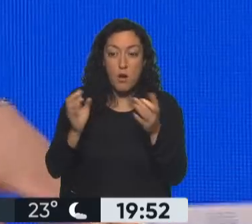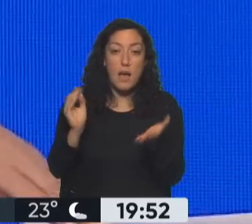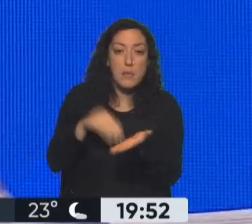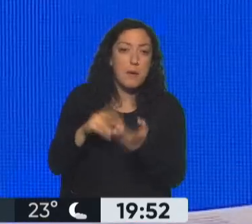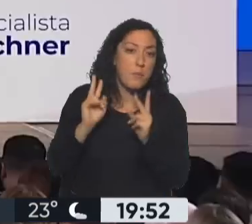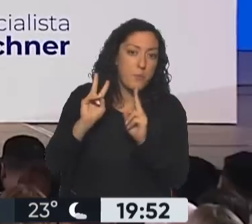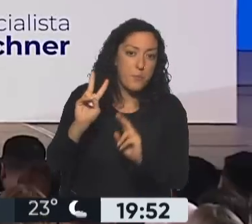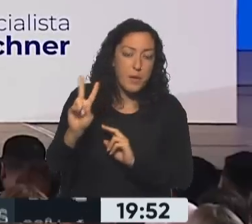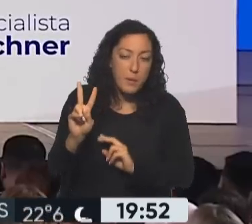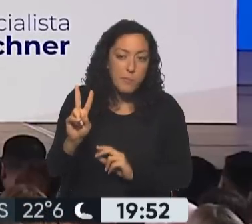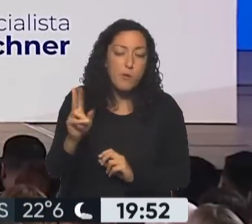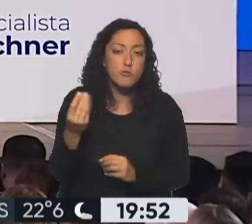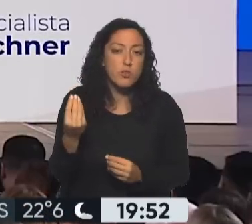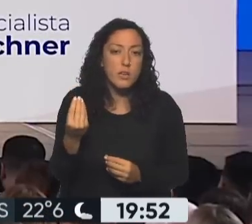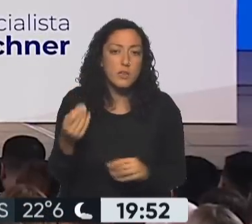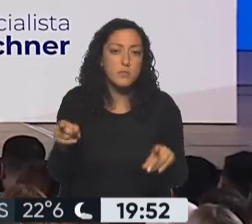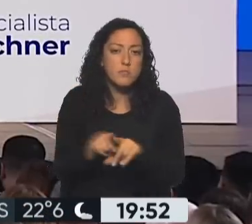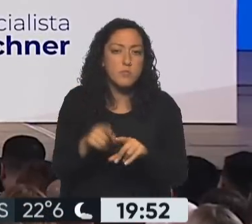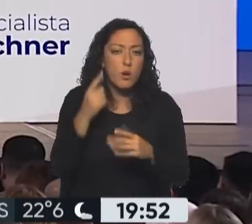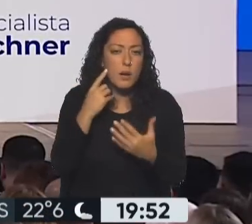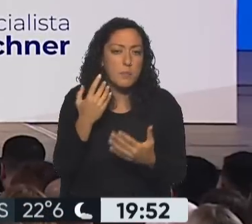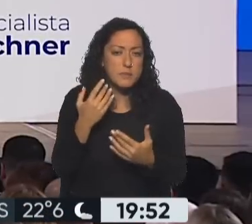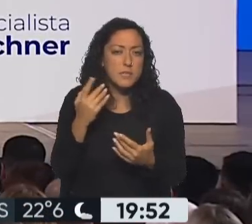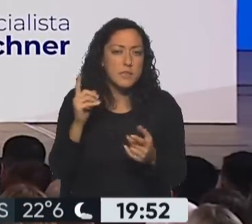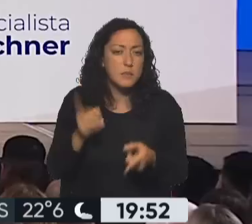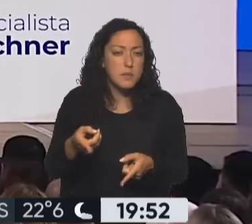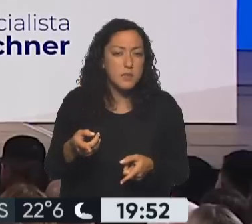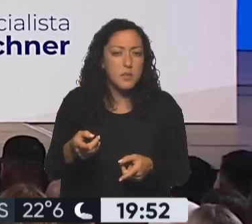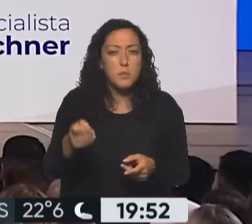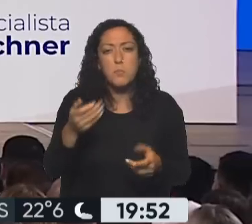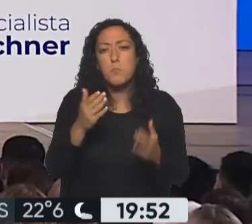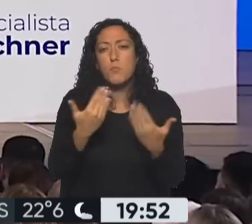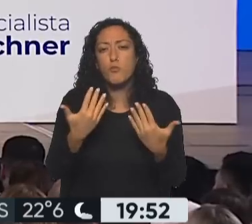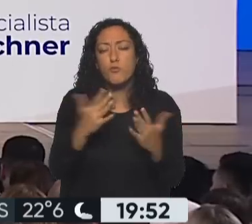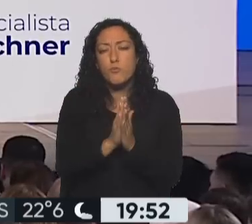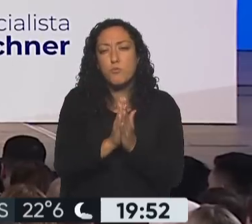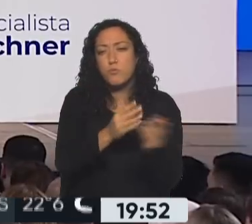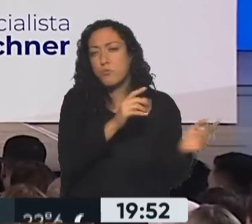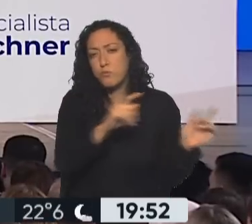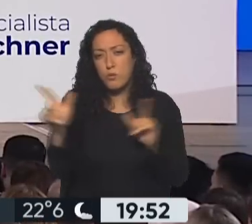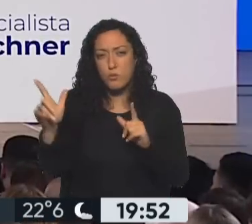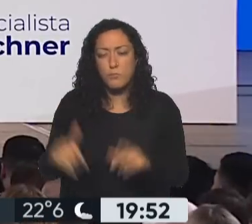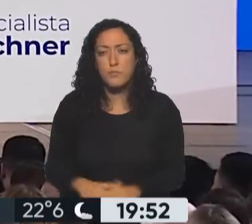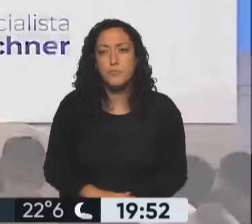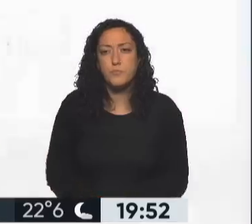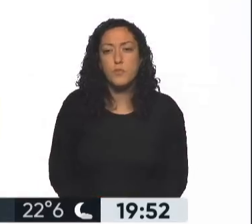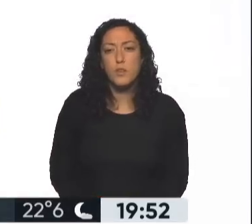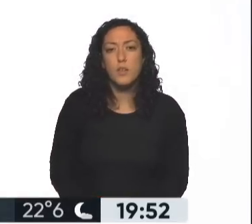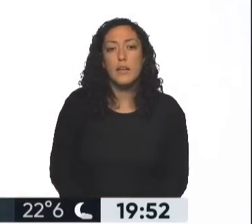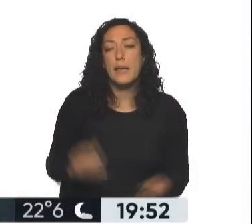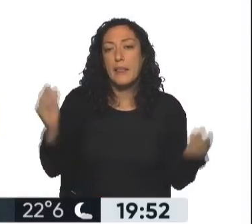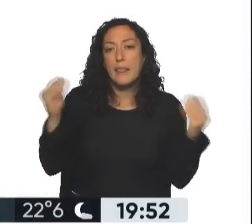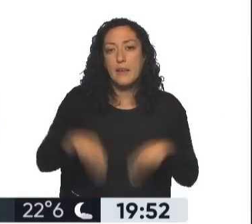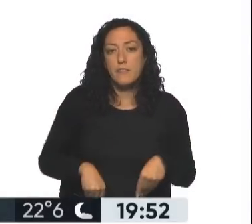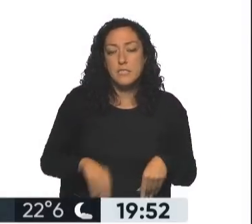por ejemplo, la capacidad instalada también. ¿Me pones, por favor? Porque otro de los temas, déficit fiscal no